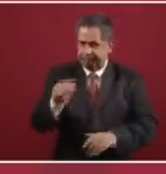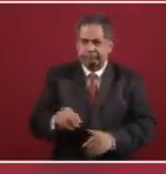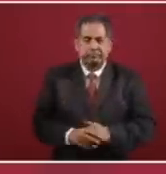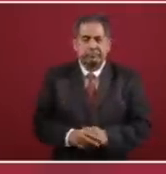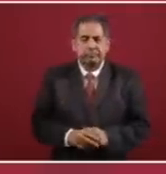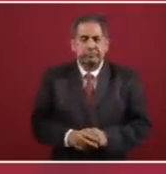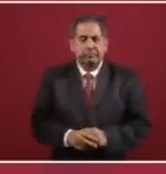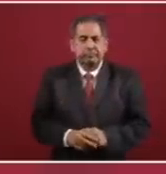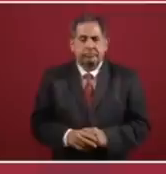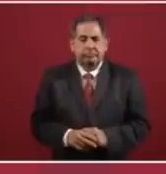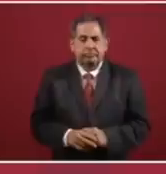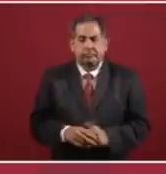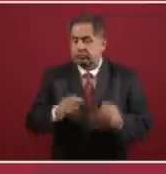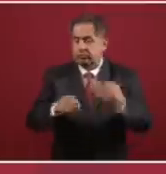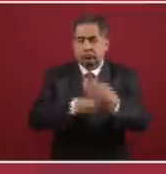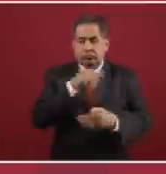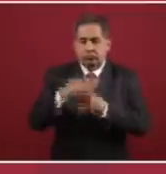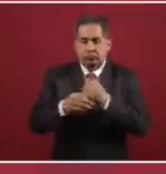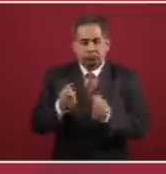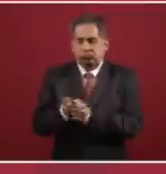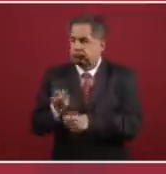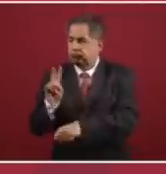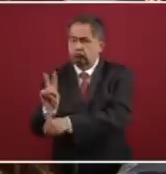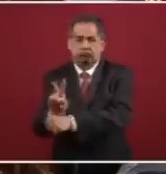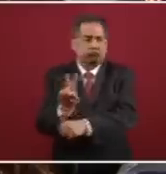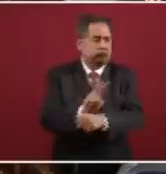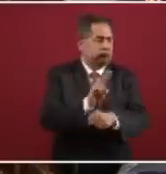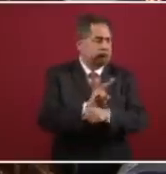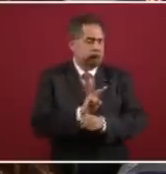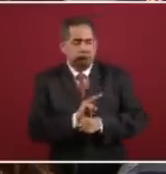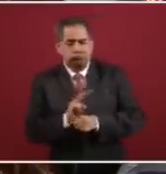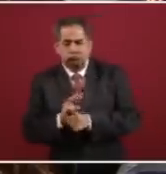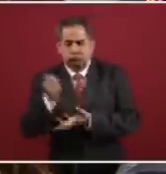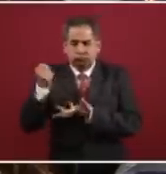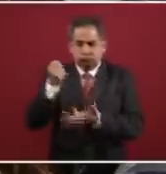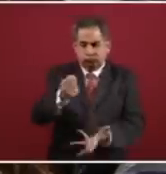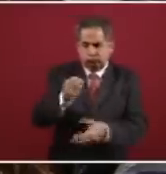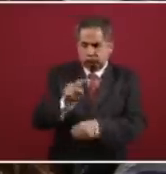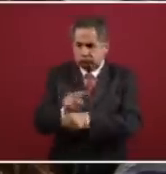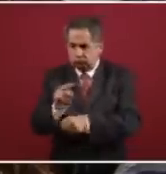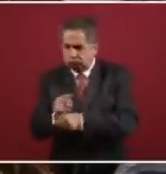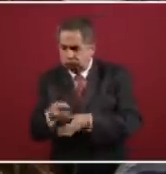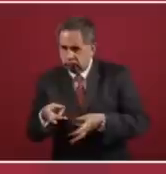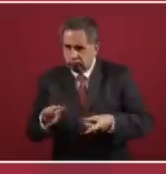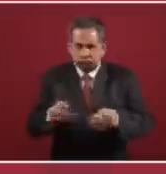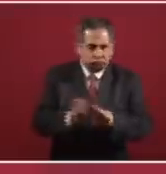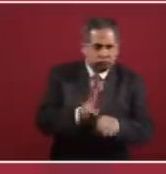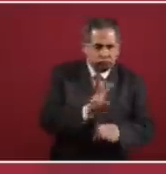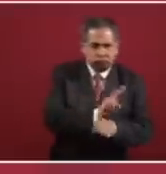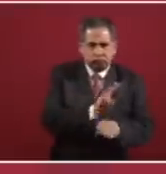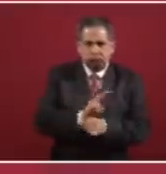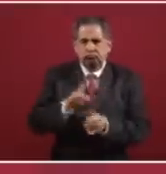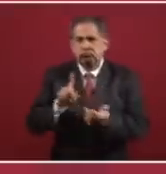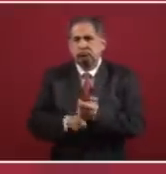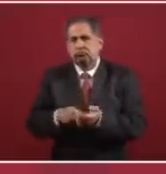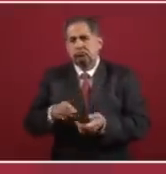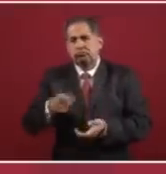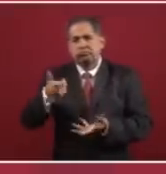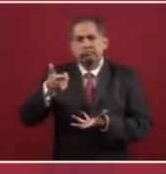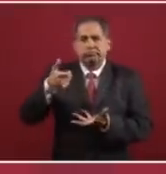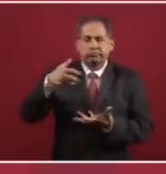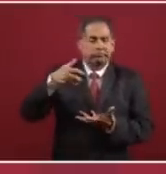Ya todos somos guardianes del presupuesto, que es dinero del